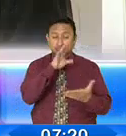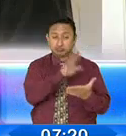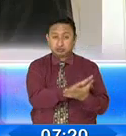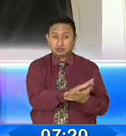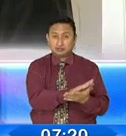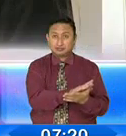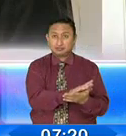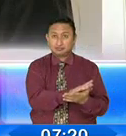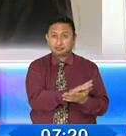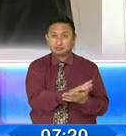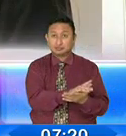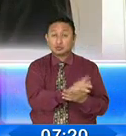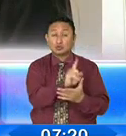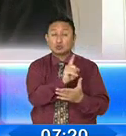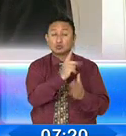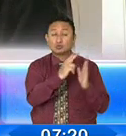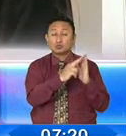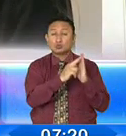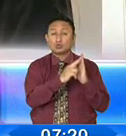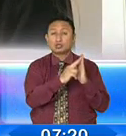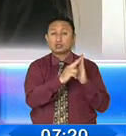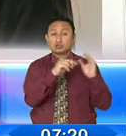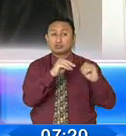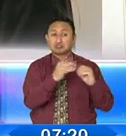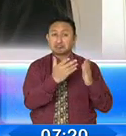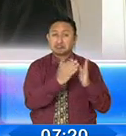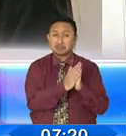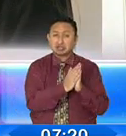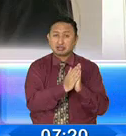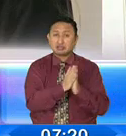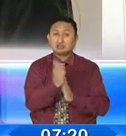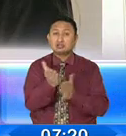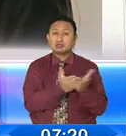único requisito para acceder tiene que ser una solicitud en el Servicio de